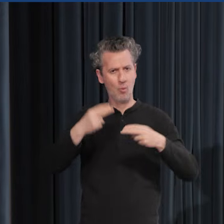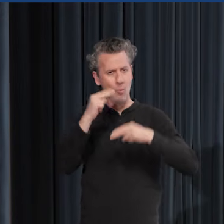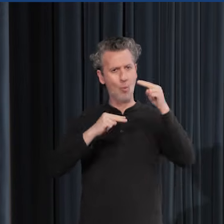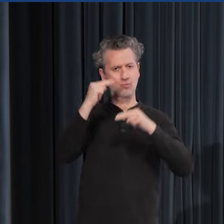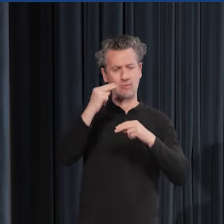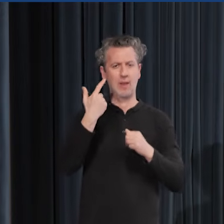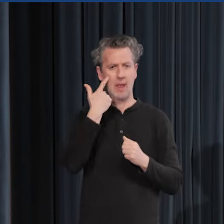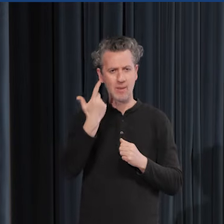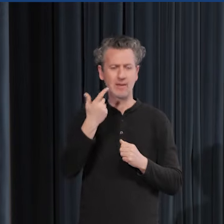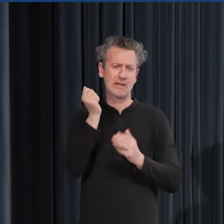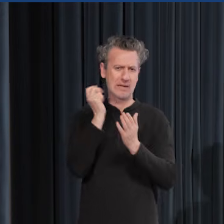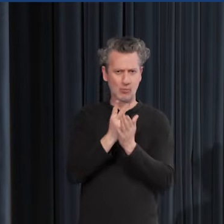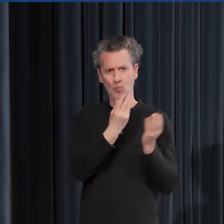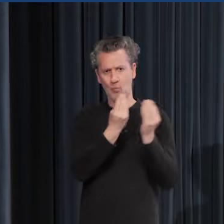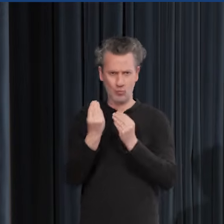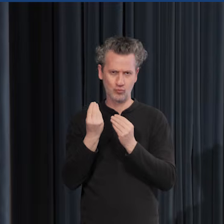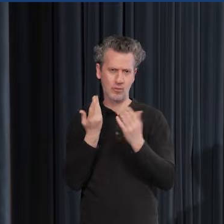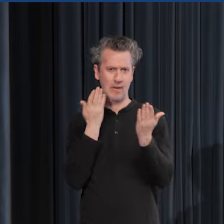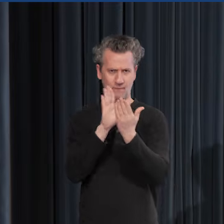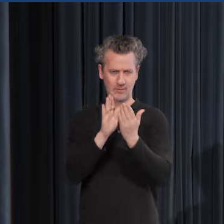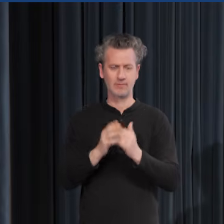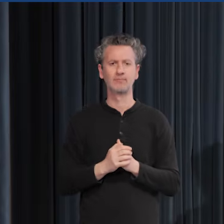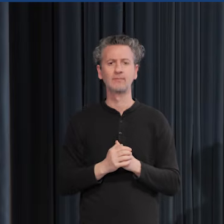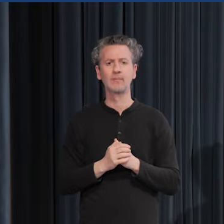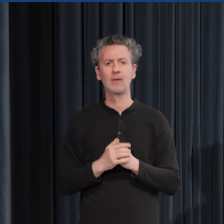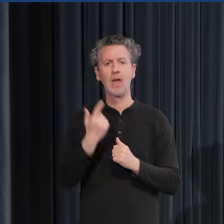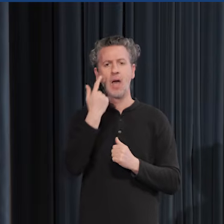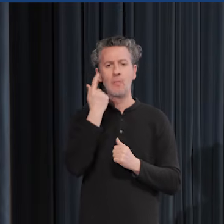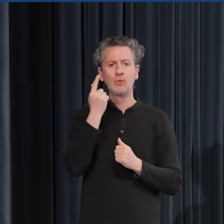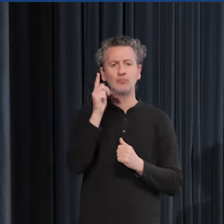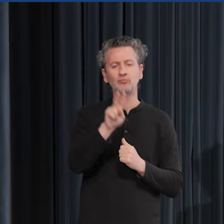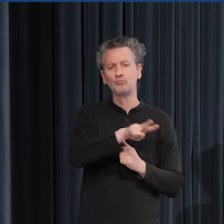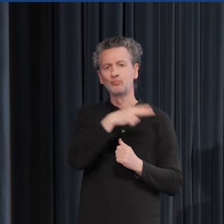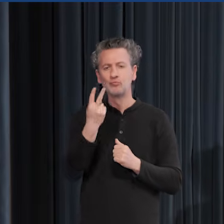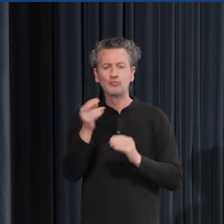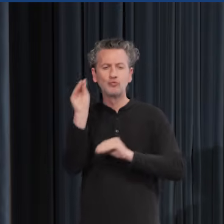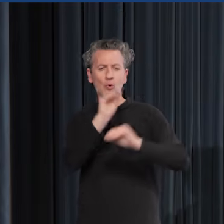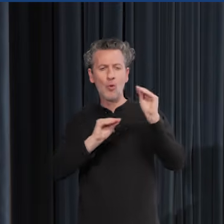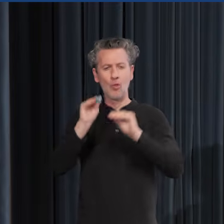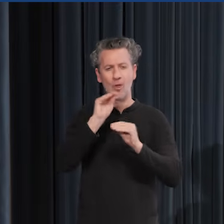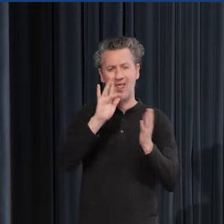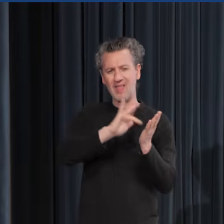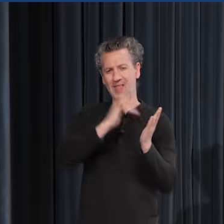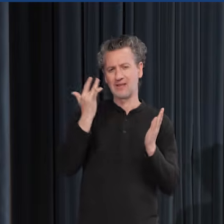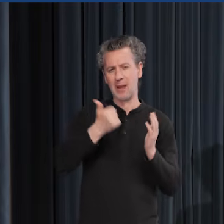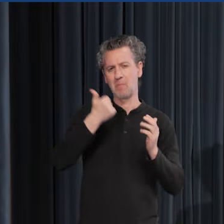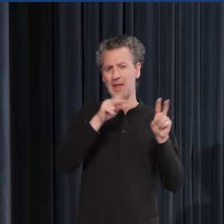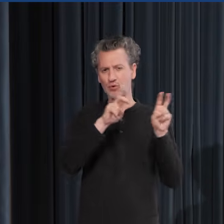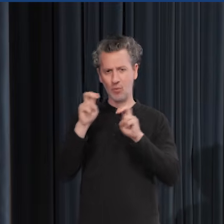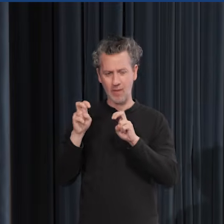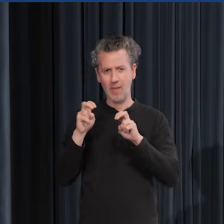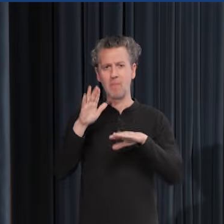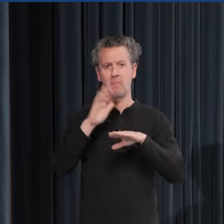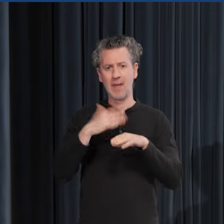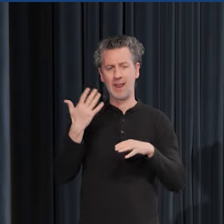los que se enfrenta. Y vamos a hablar de las soluciones digitales más innovadoras que pueden también ayudar a integrar